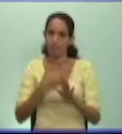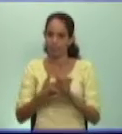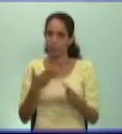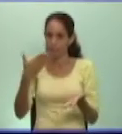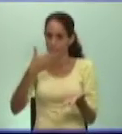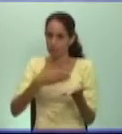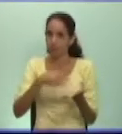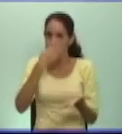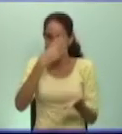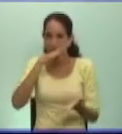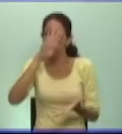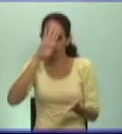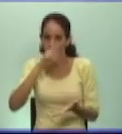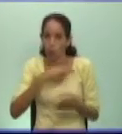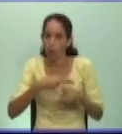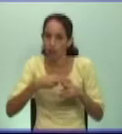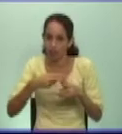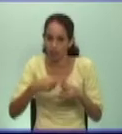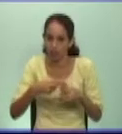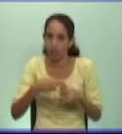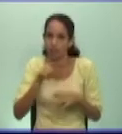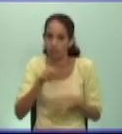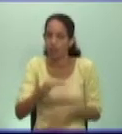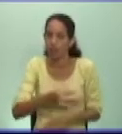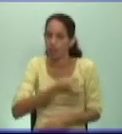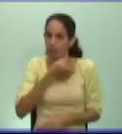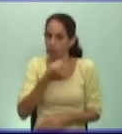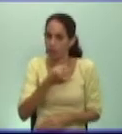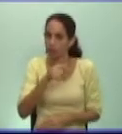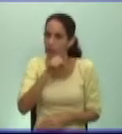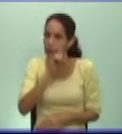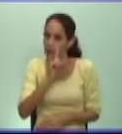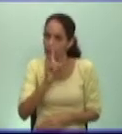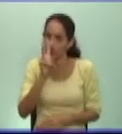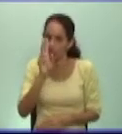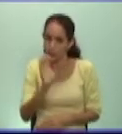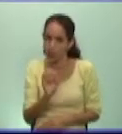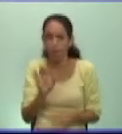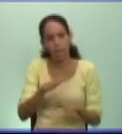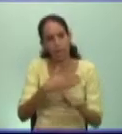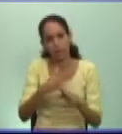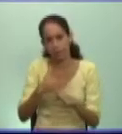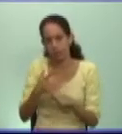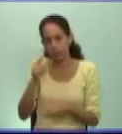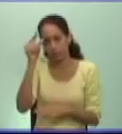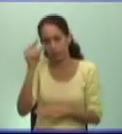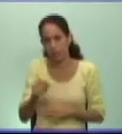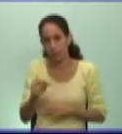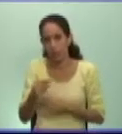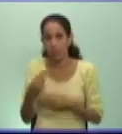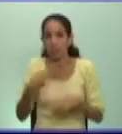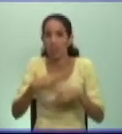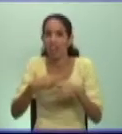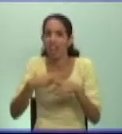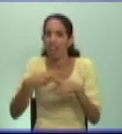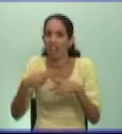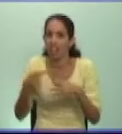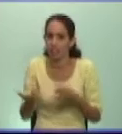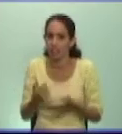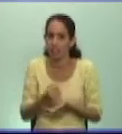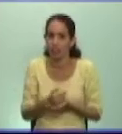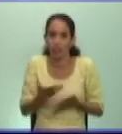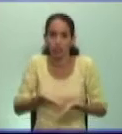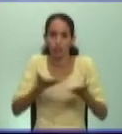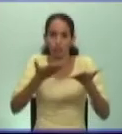11º grado, todo el contenido de la década del 20, donde tienen a Mella, Villena y algunas figuras importantes, que es una etapa de un gran